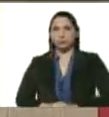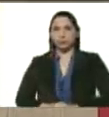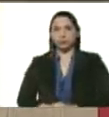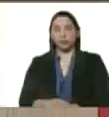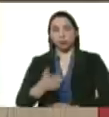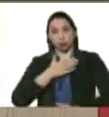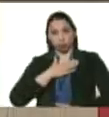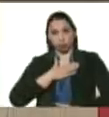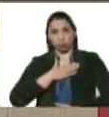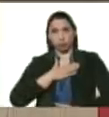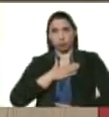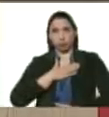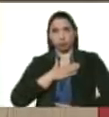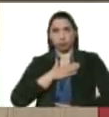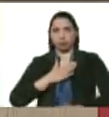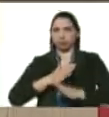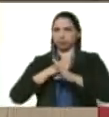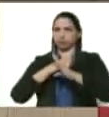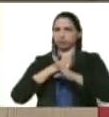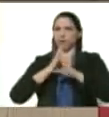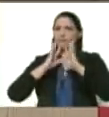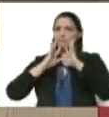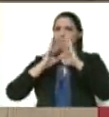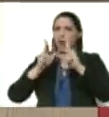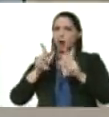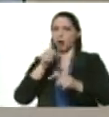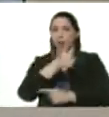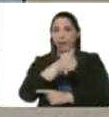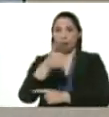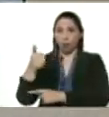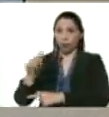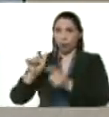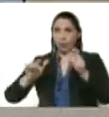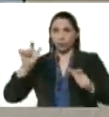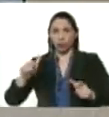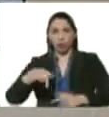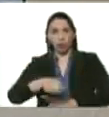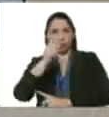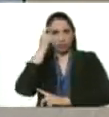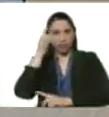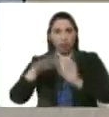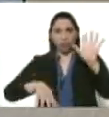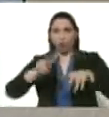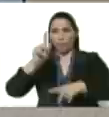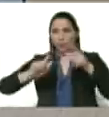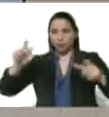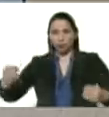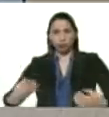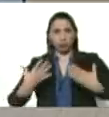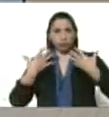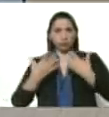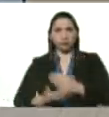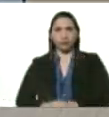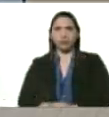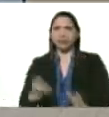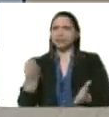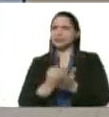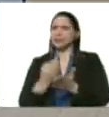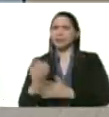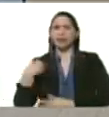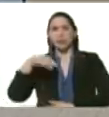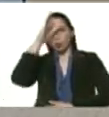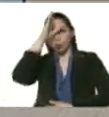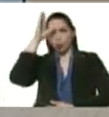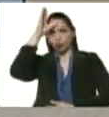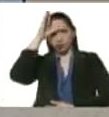voy a hacer un breve relato de cada uno de los casos del día de hoy, los 12 casos, para que siempre tengamos